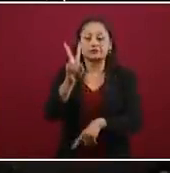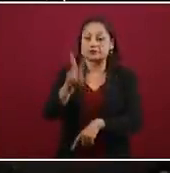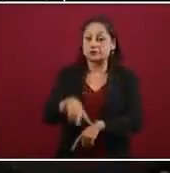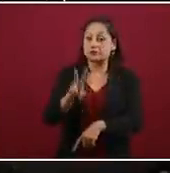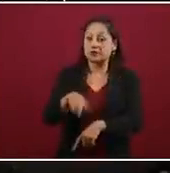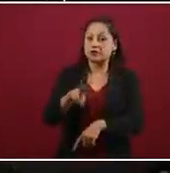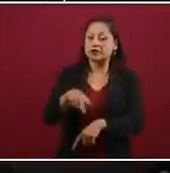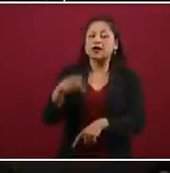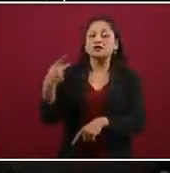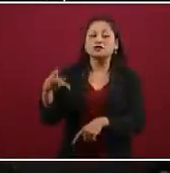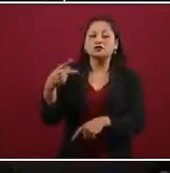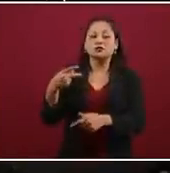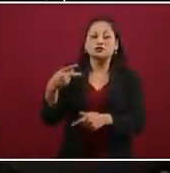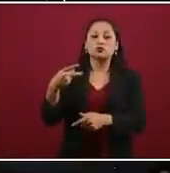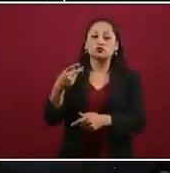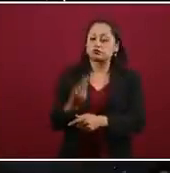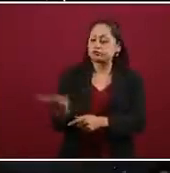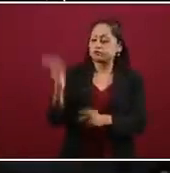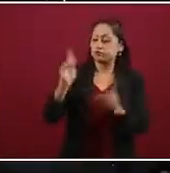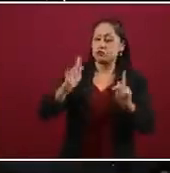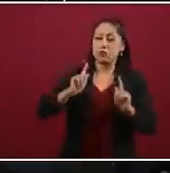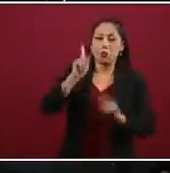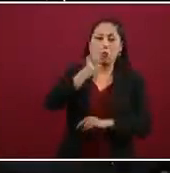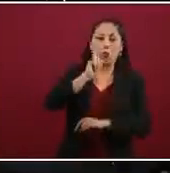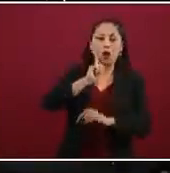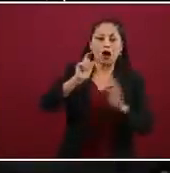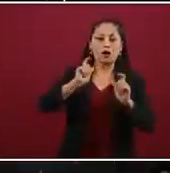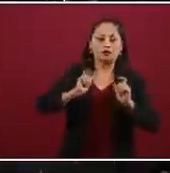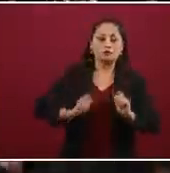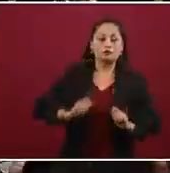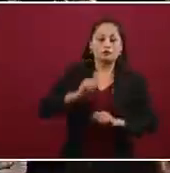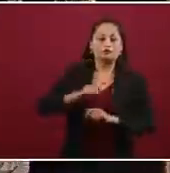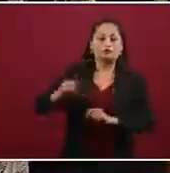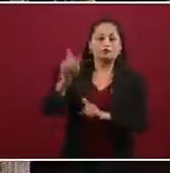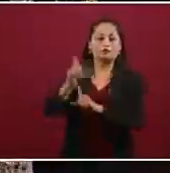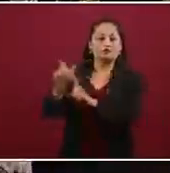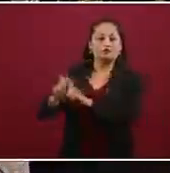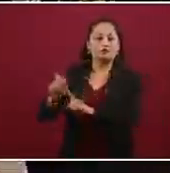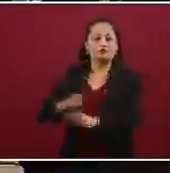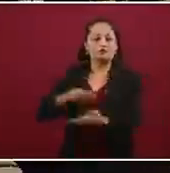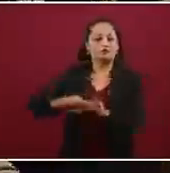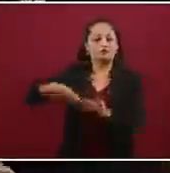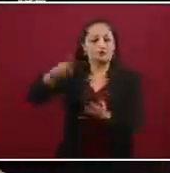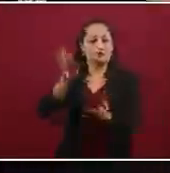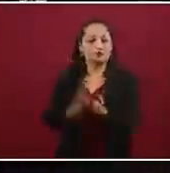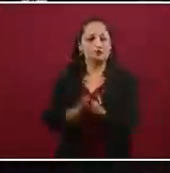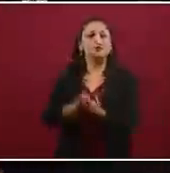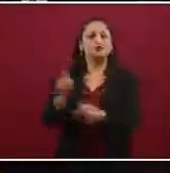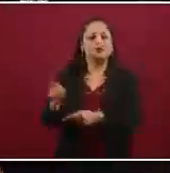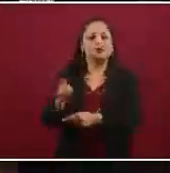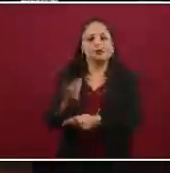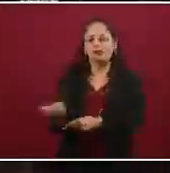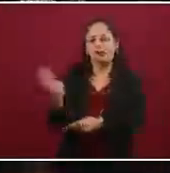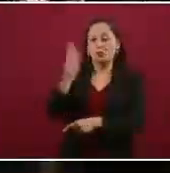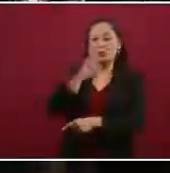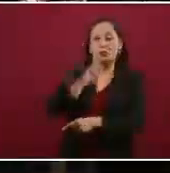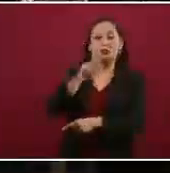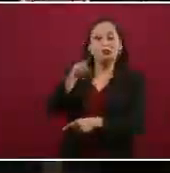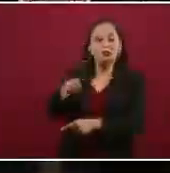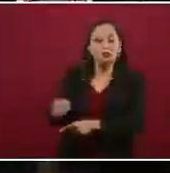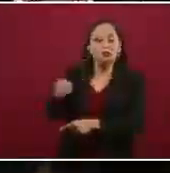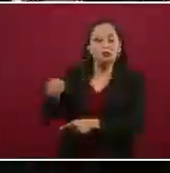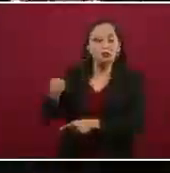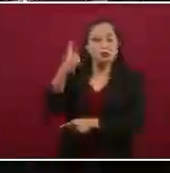enarbolar su valentía también en un momento dado dice que esa mujer, refiriéndose a alguna de estas heroínas, dice que